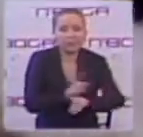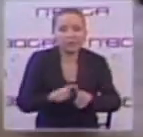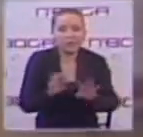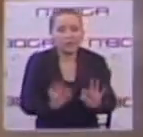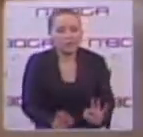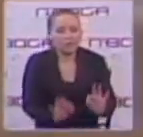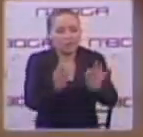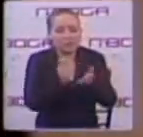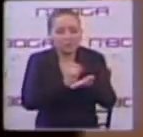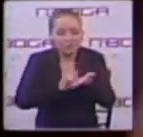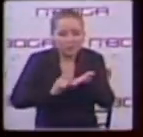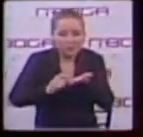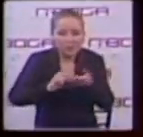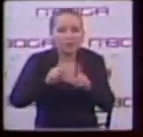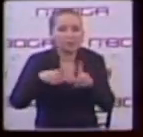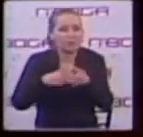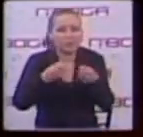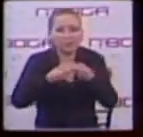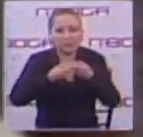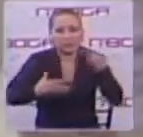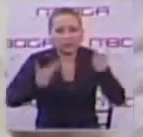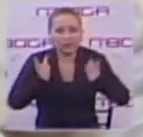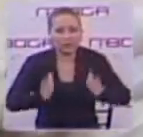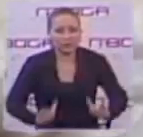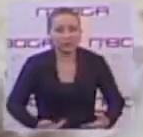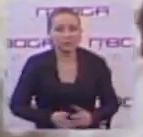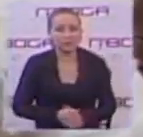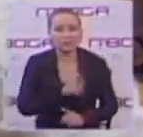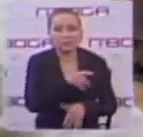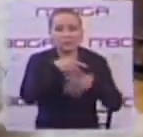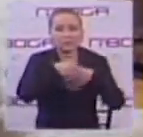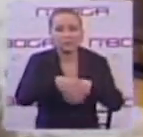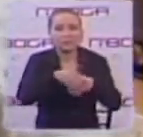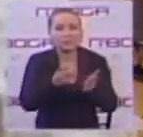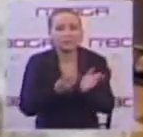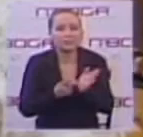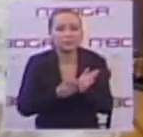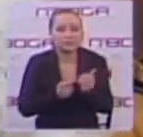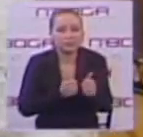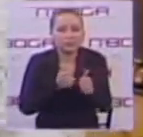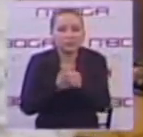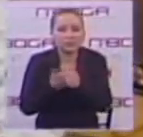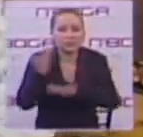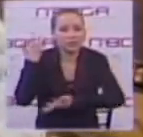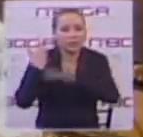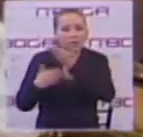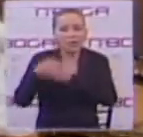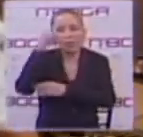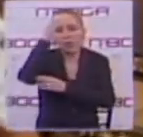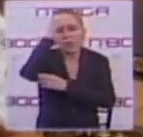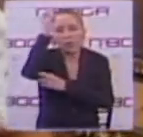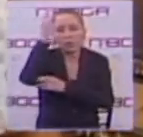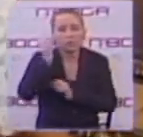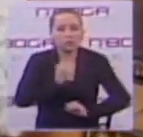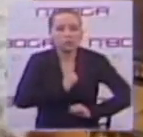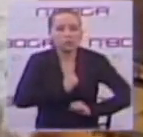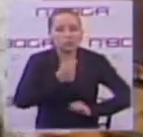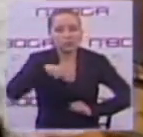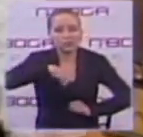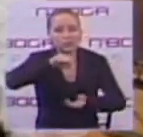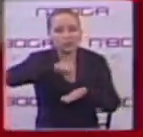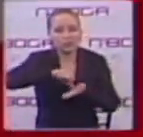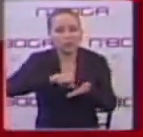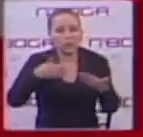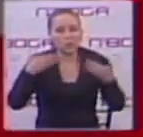tela, piedrería y demás accesorios. Este desfile servirá para acercarse a la historia, culturas y raíces de nuestra